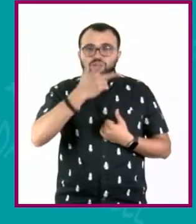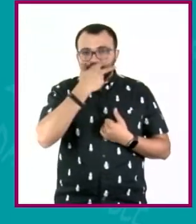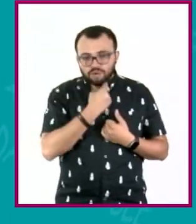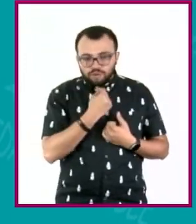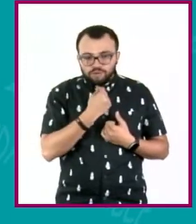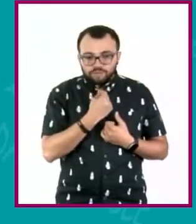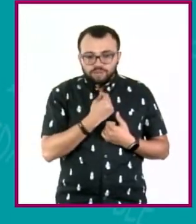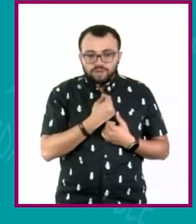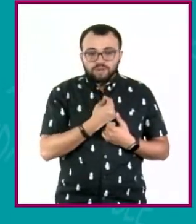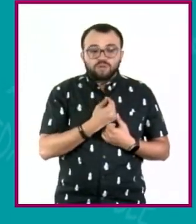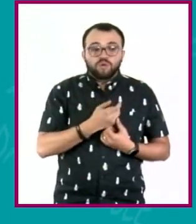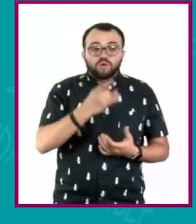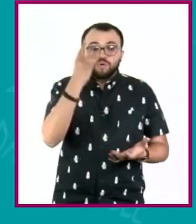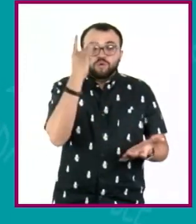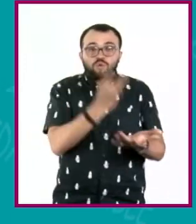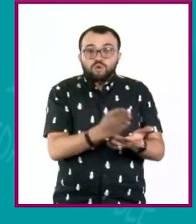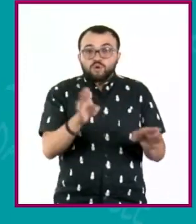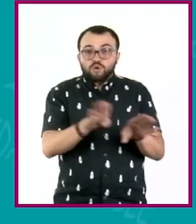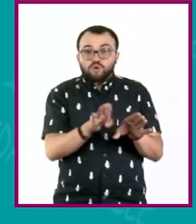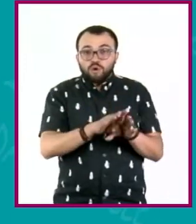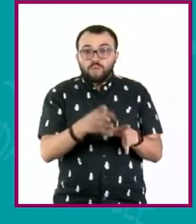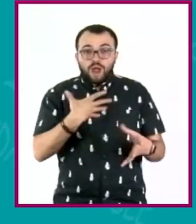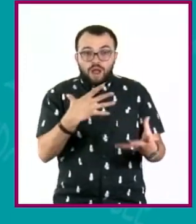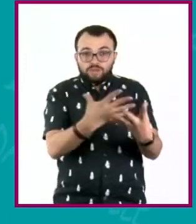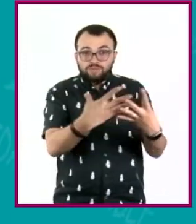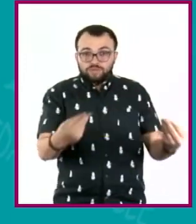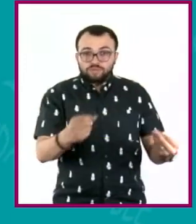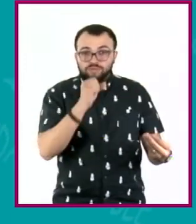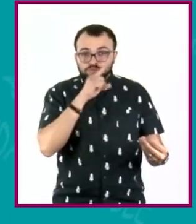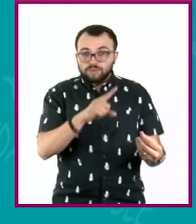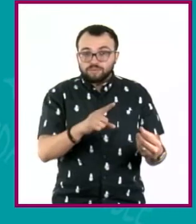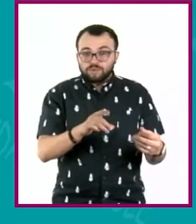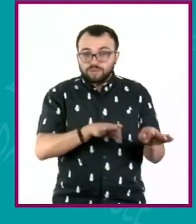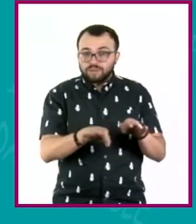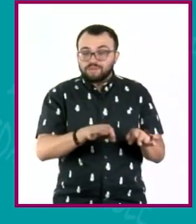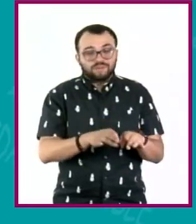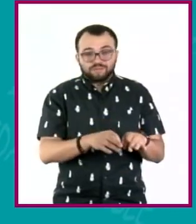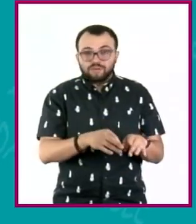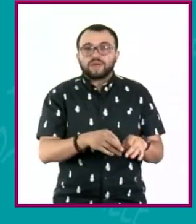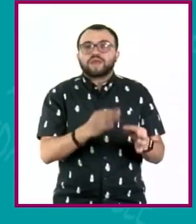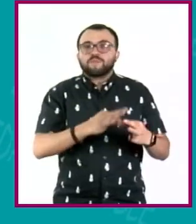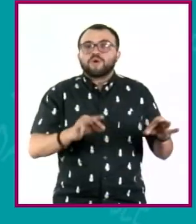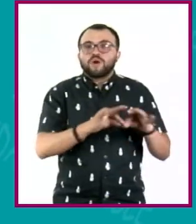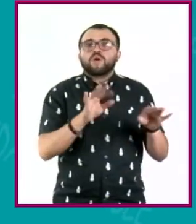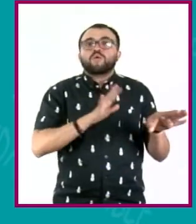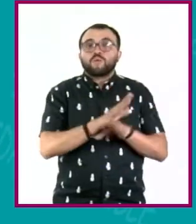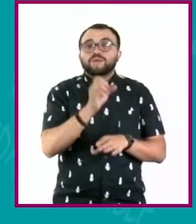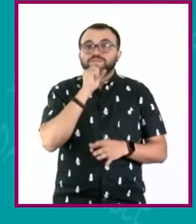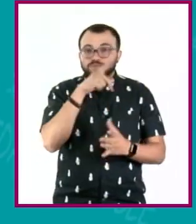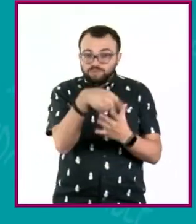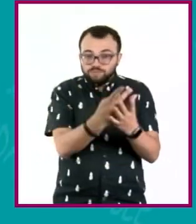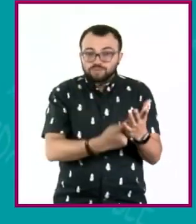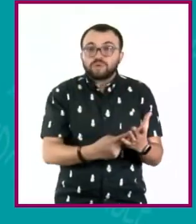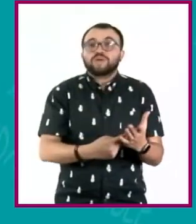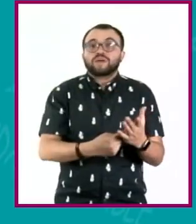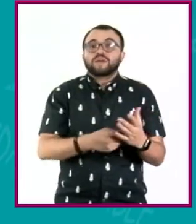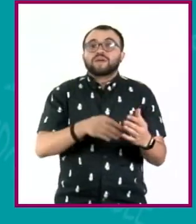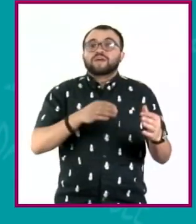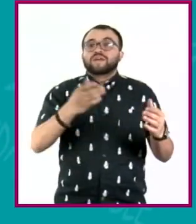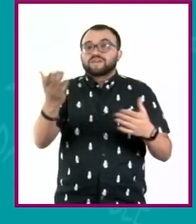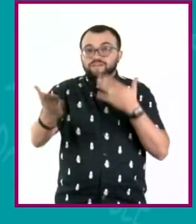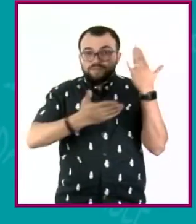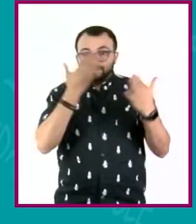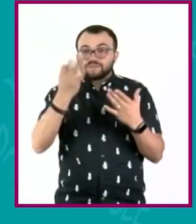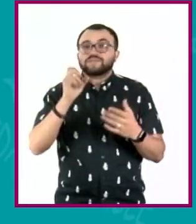no resolverá por sí solo el problema del desempleo juvenil. Lo importante es asegurar que los programas de estudios universitarios sean de